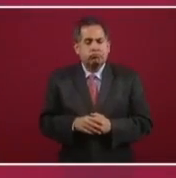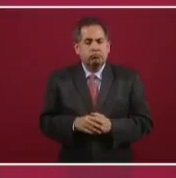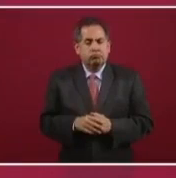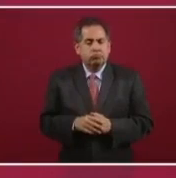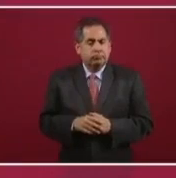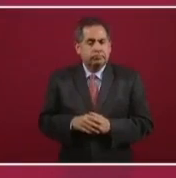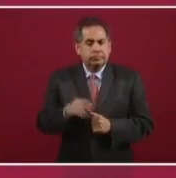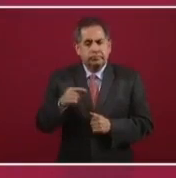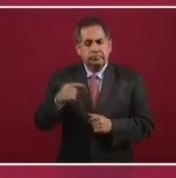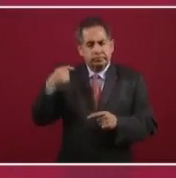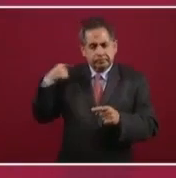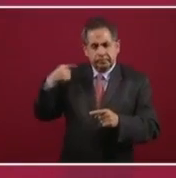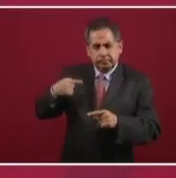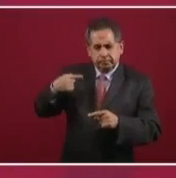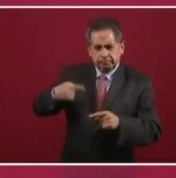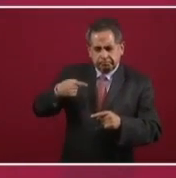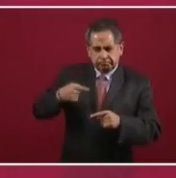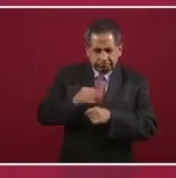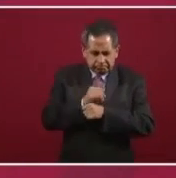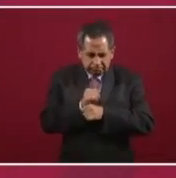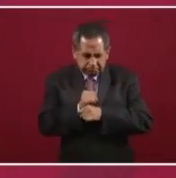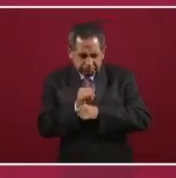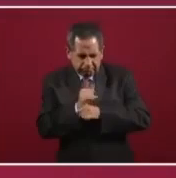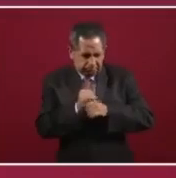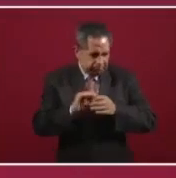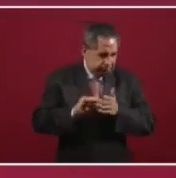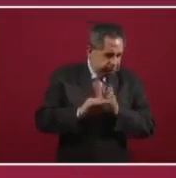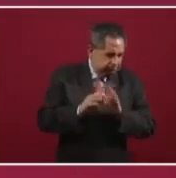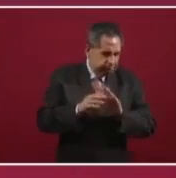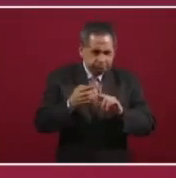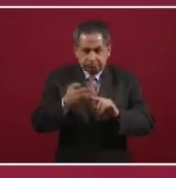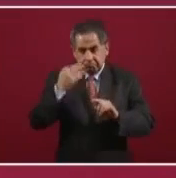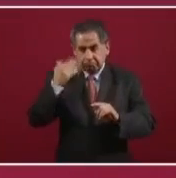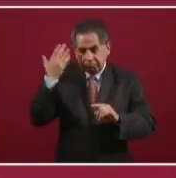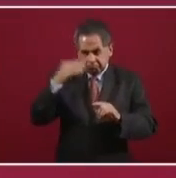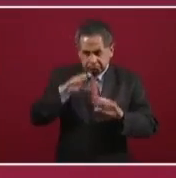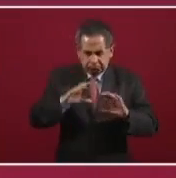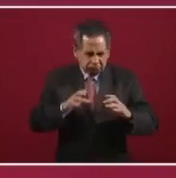haciendo estos operativos de tiempo atrás.